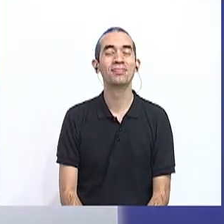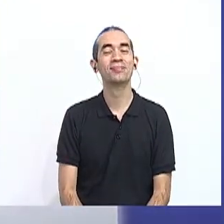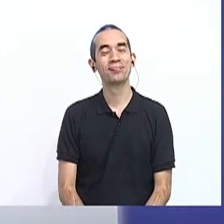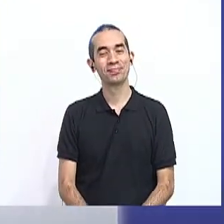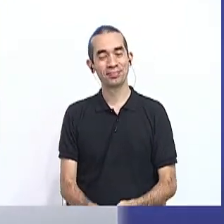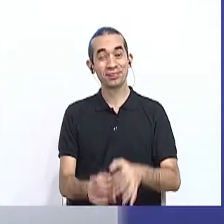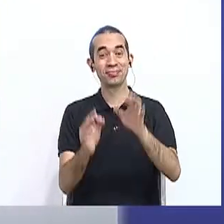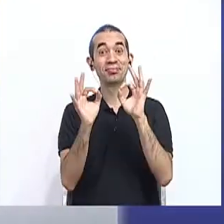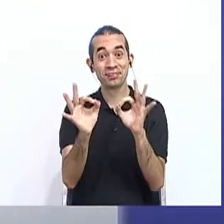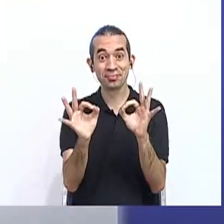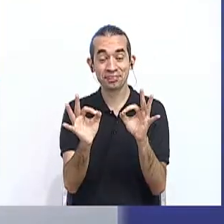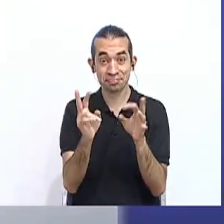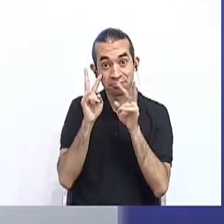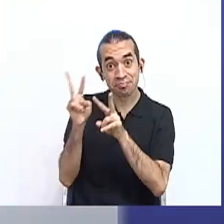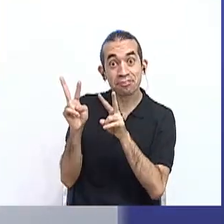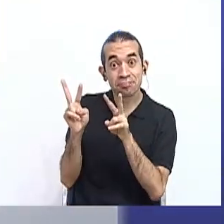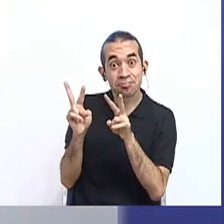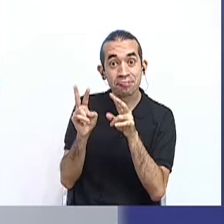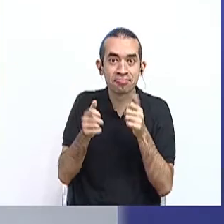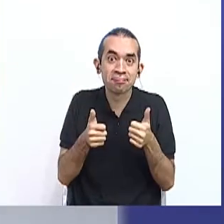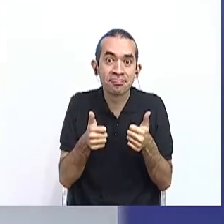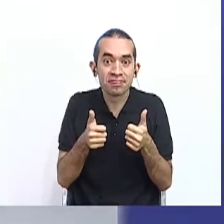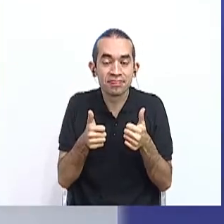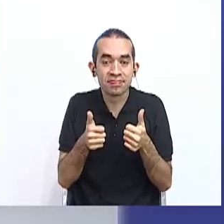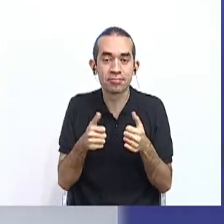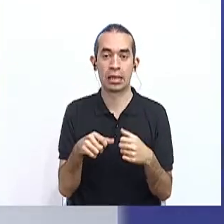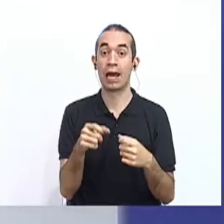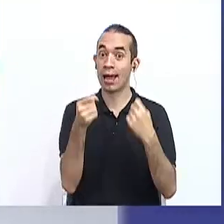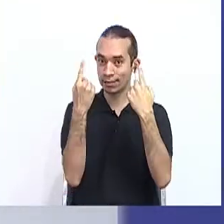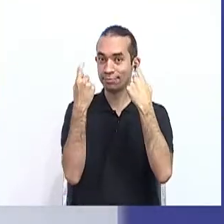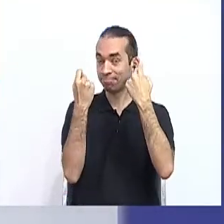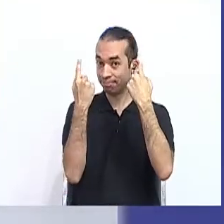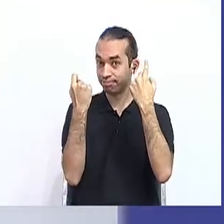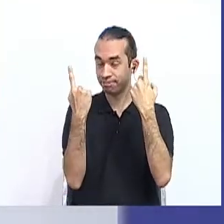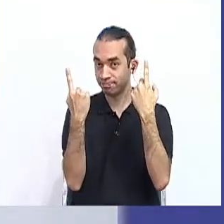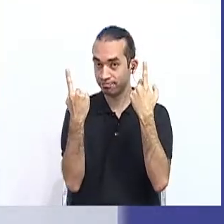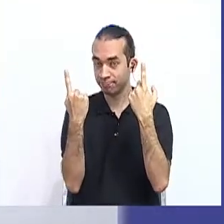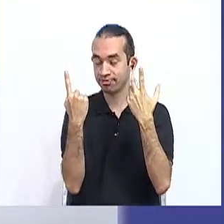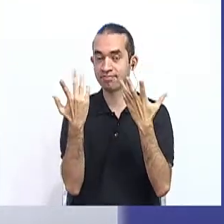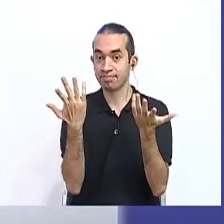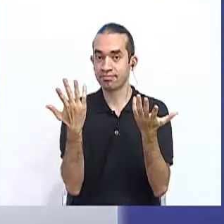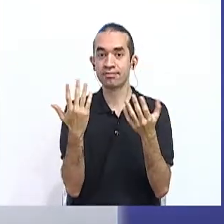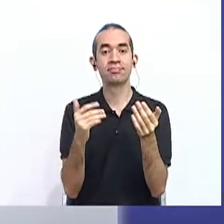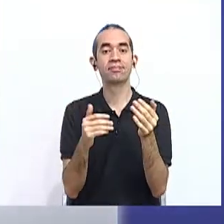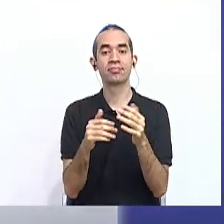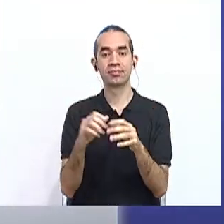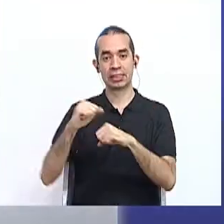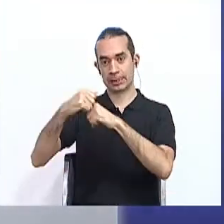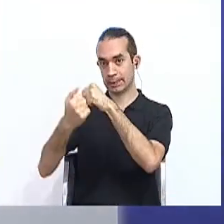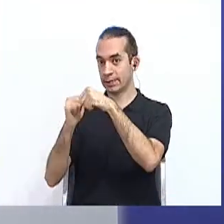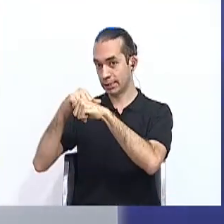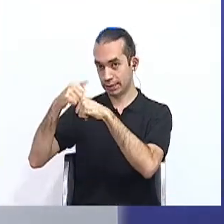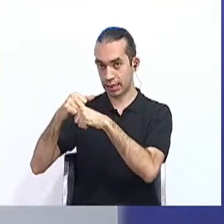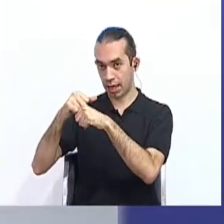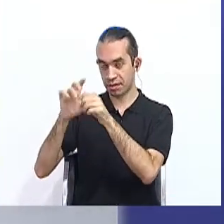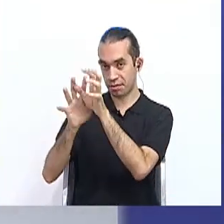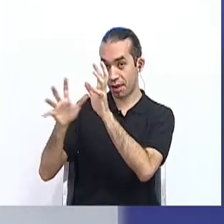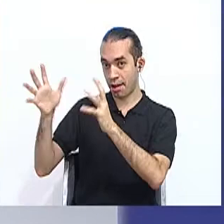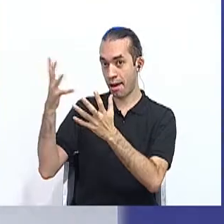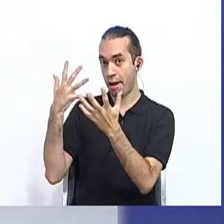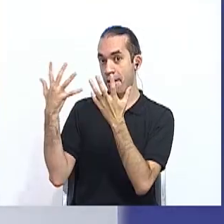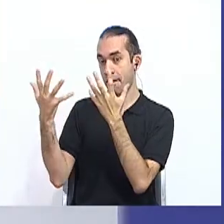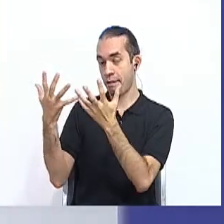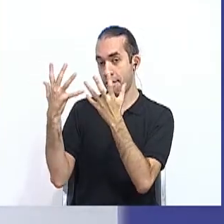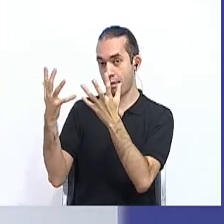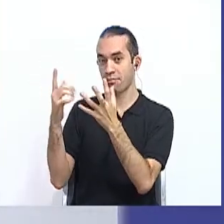Muy bien, ¿qué les pareció? ¿Lograron comprender cómo por medio de la densidad del aire que